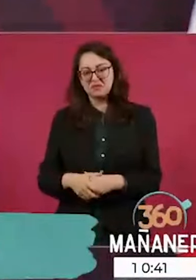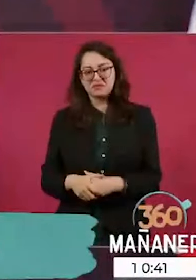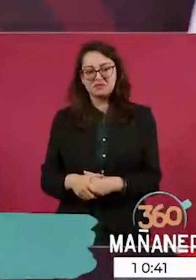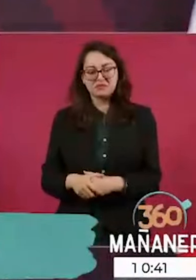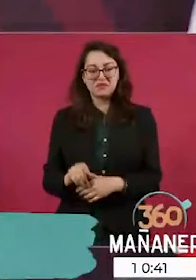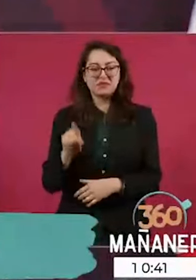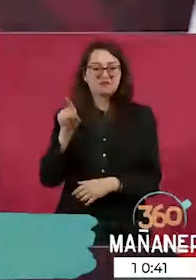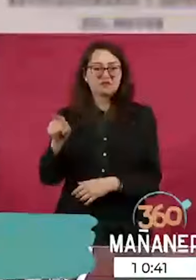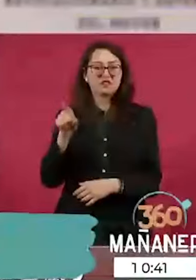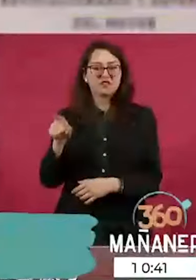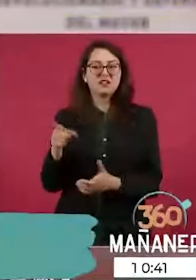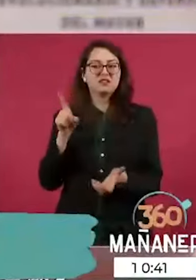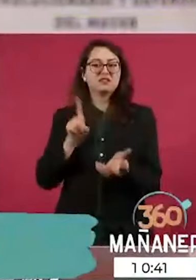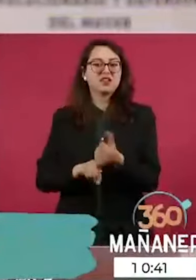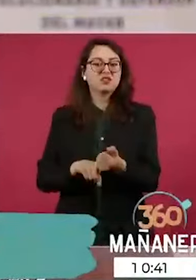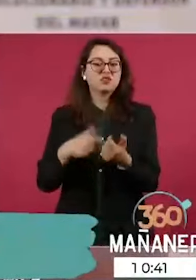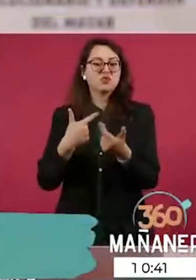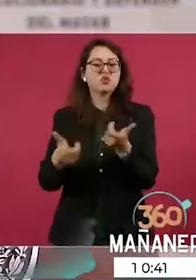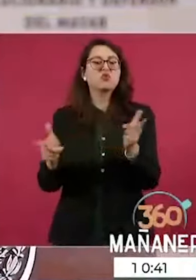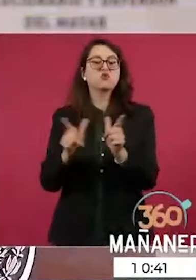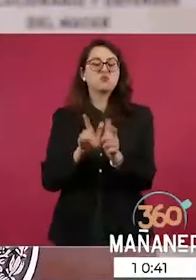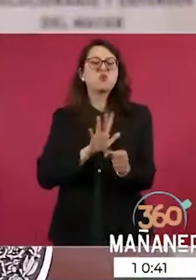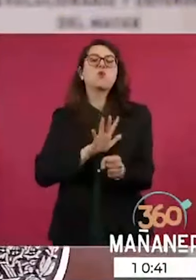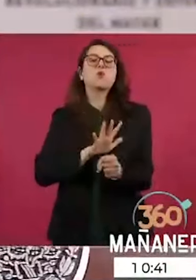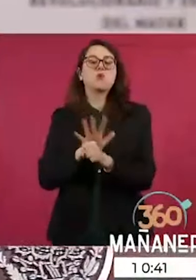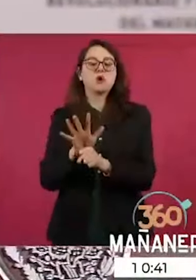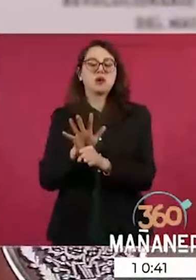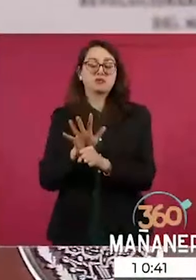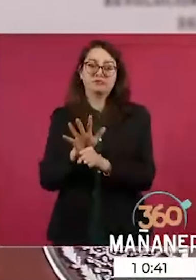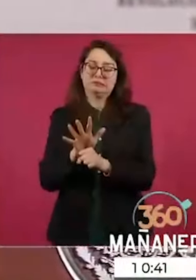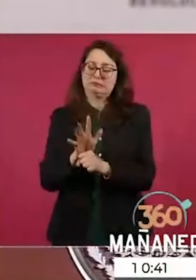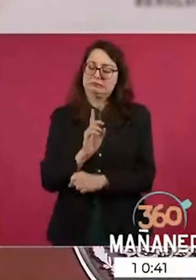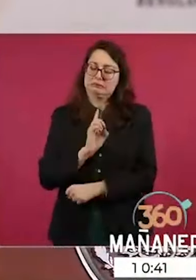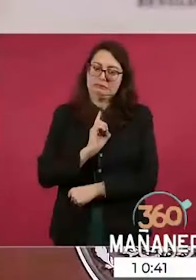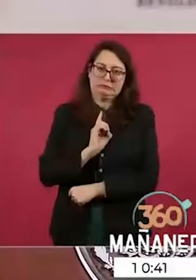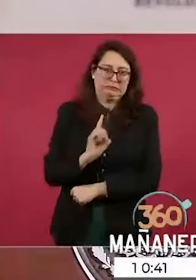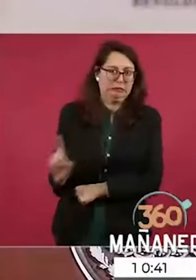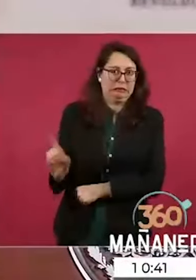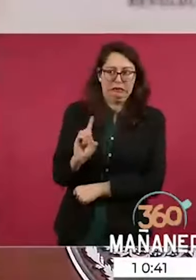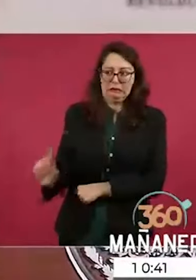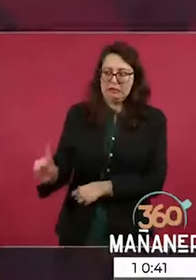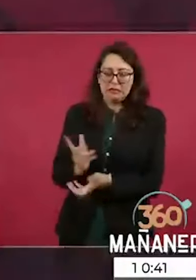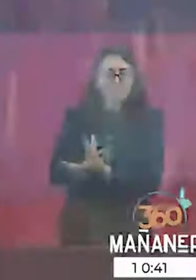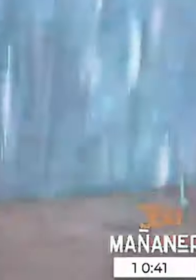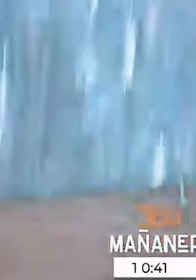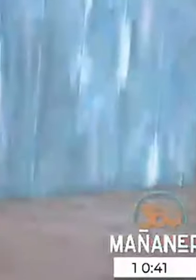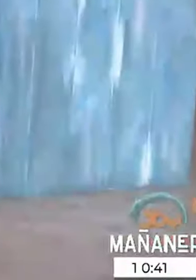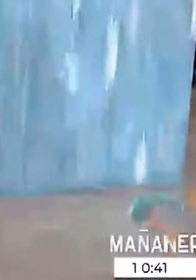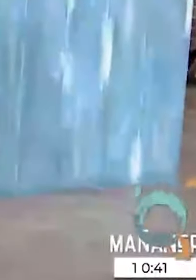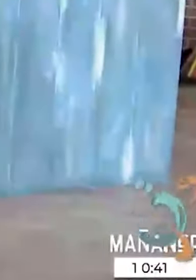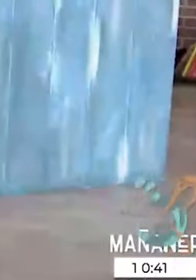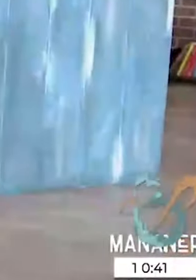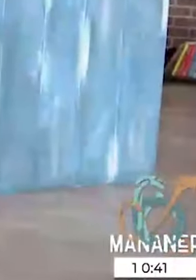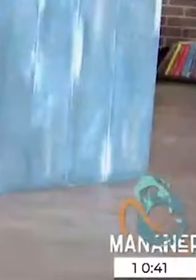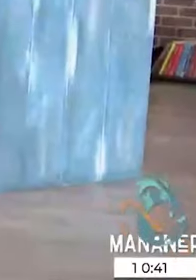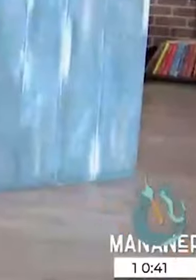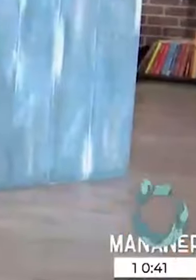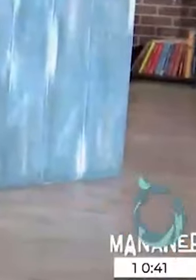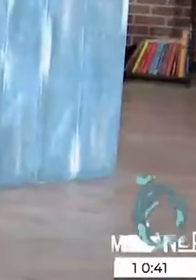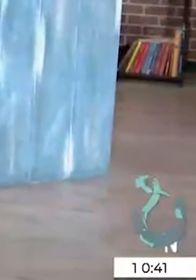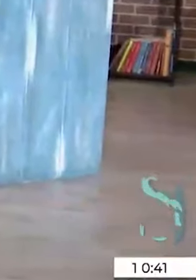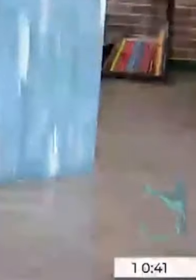pertenece a la ultraderecha ya les decía que en su momento